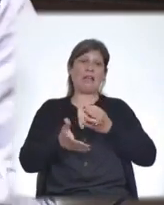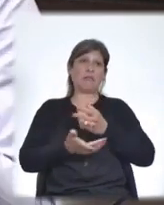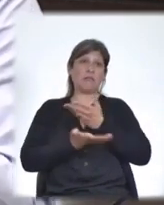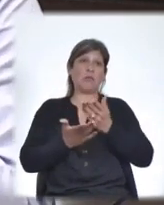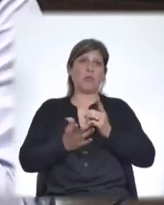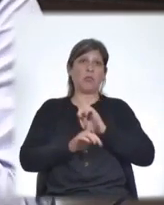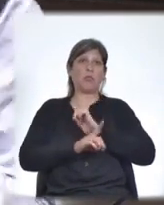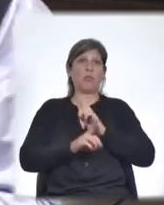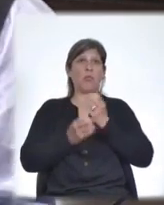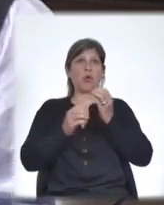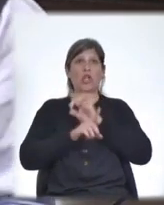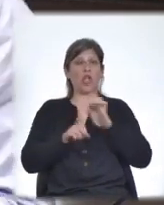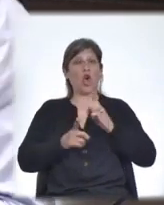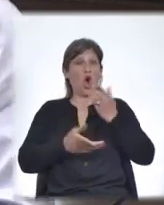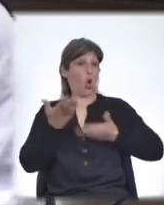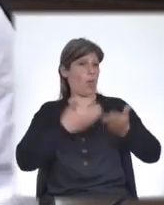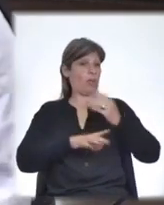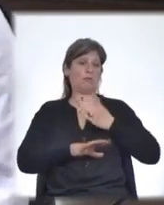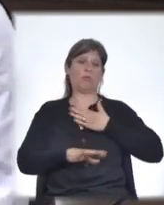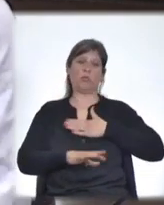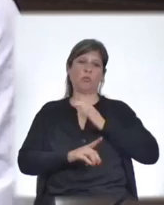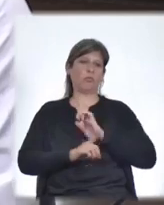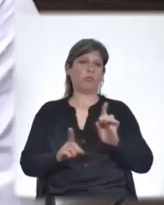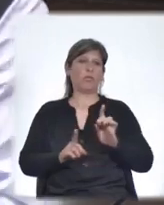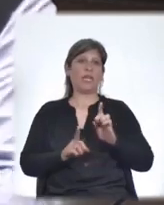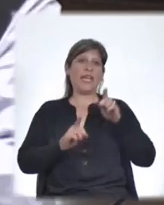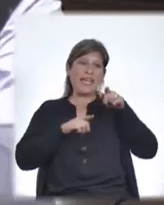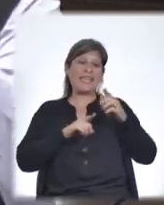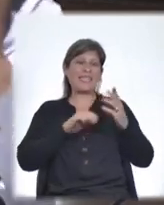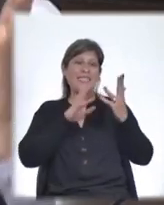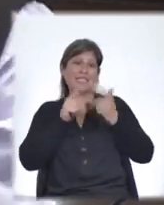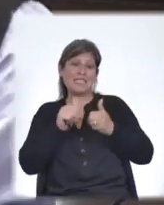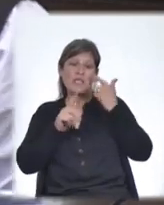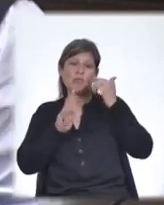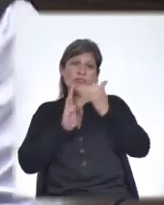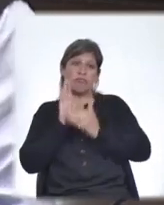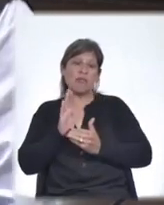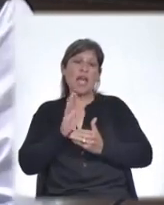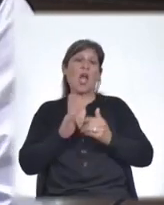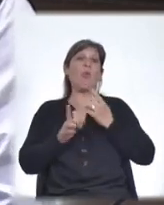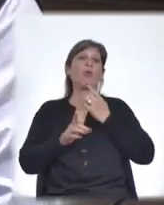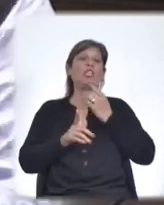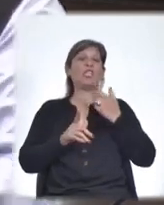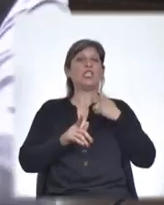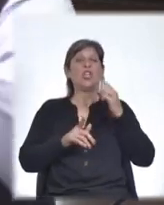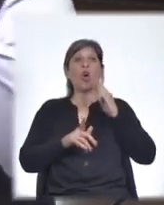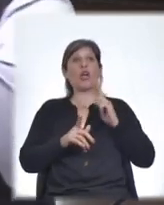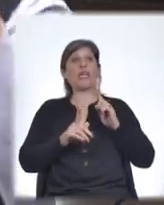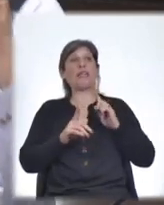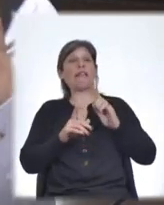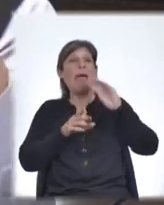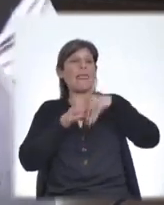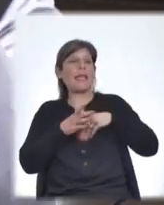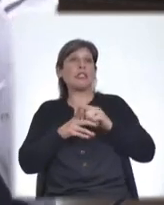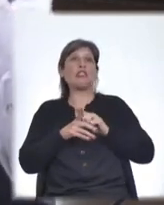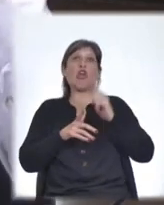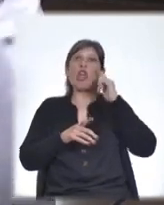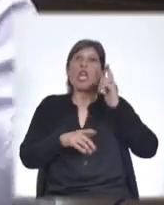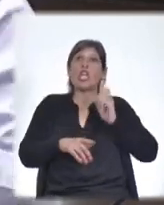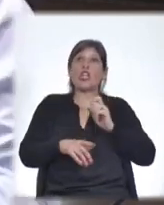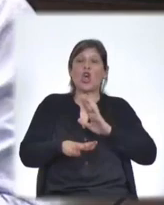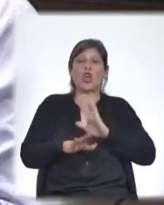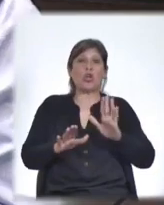compartimos. Ese ordenamiento político, que es un marco ideológico, que está empleando y